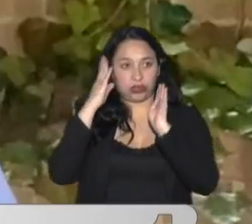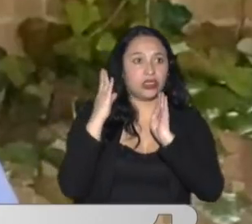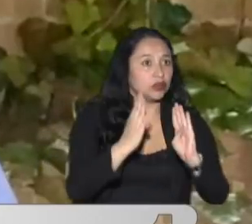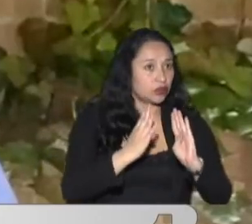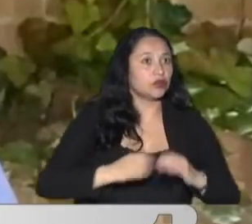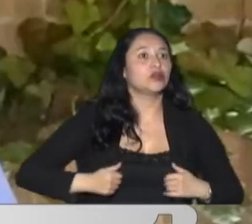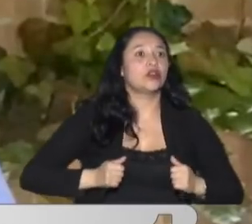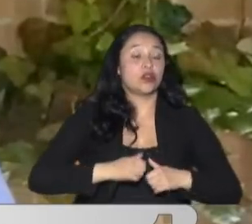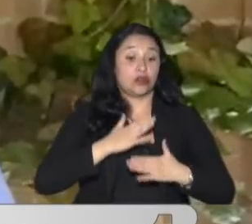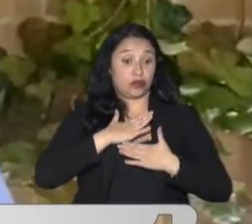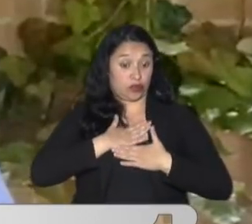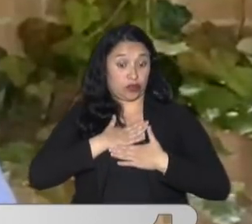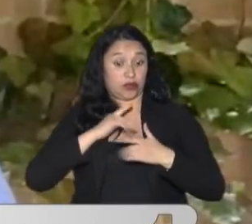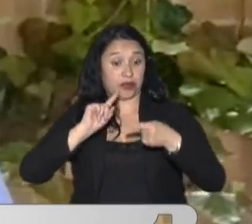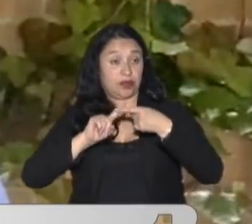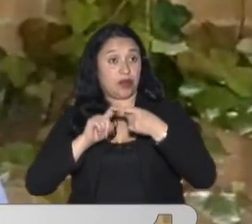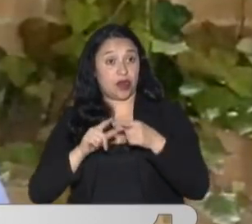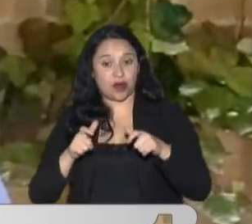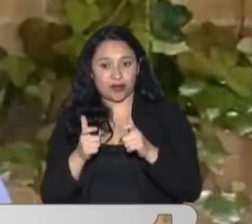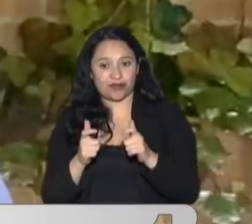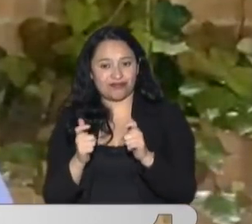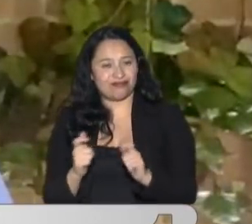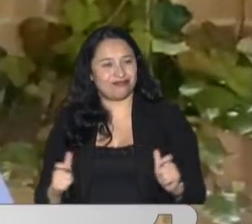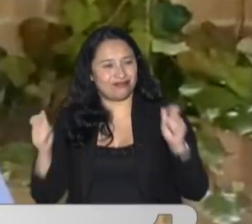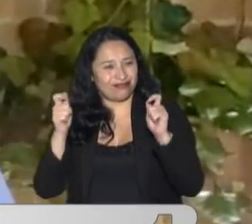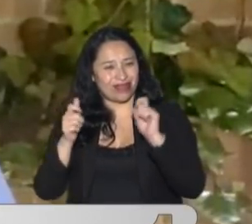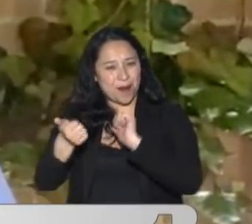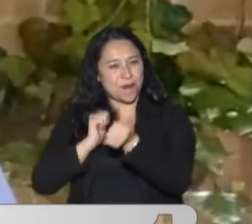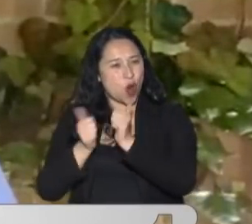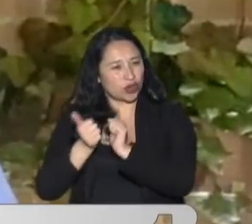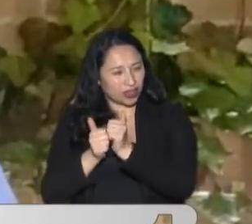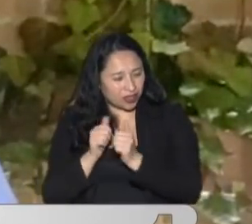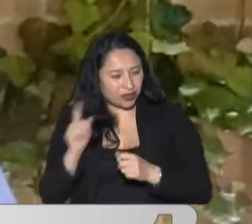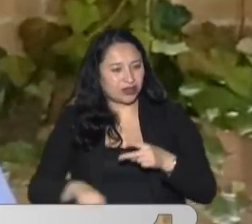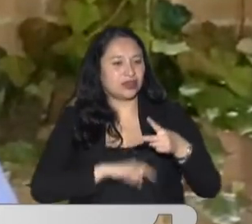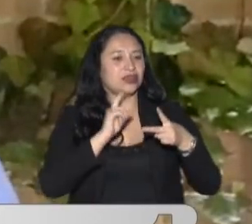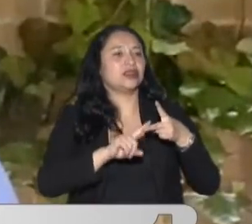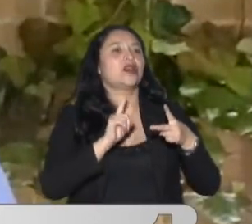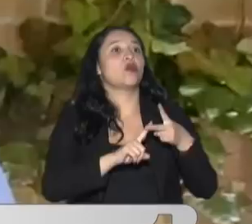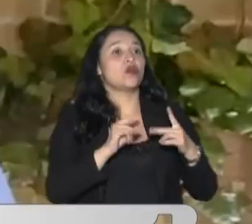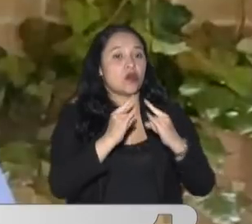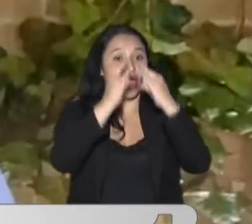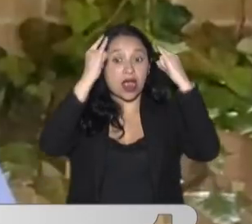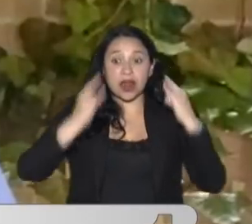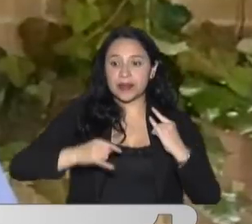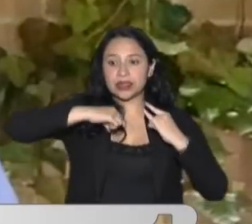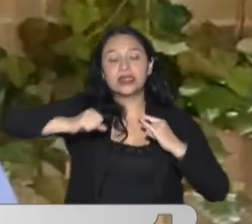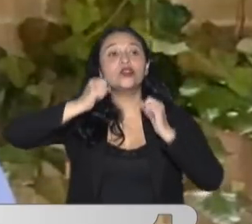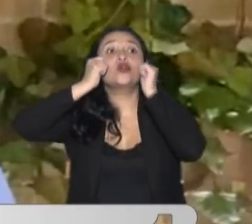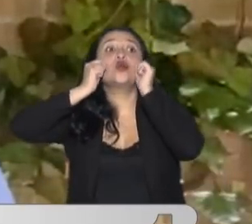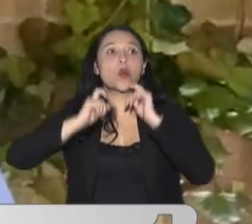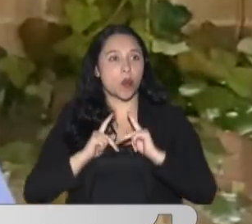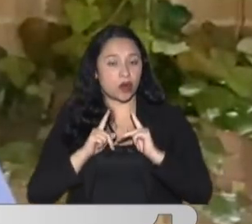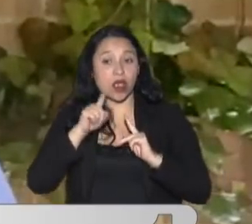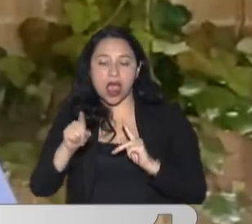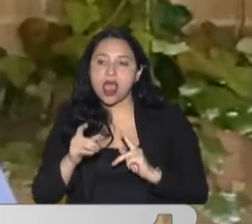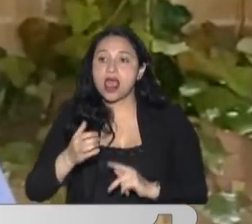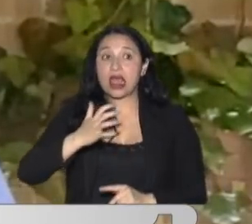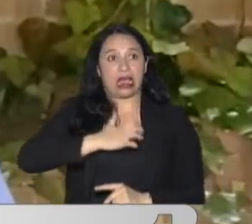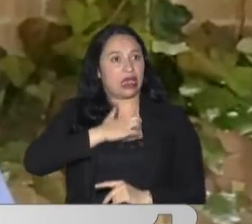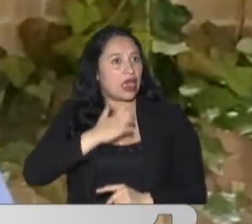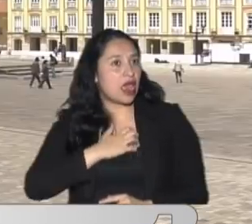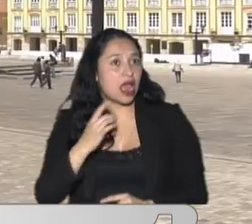en el Palacio de los Deportes con la instalación de la Carpa de los Derechos Humanos, donde recibiremos todas las quejas que